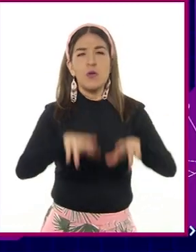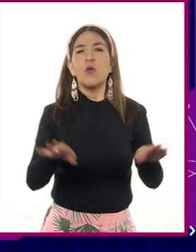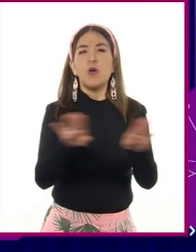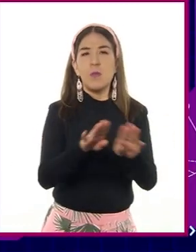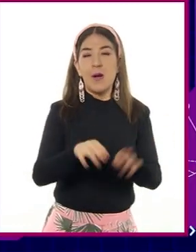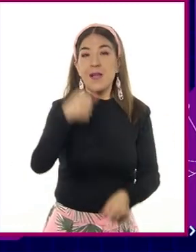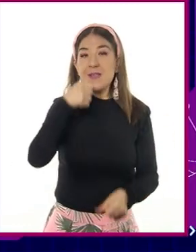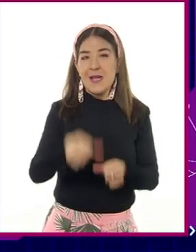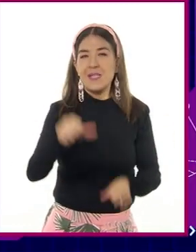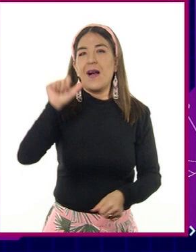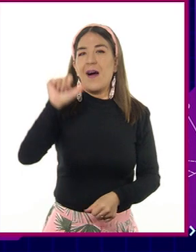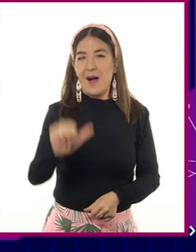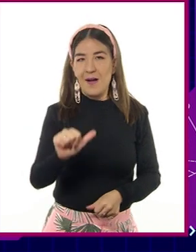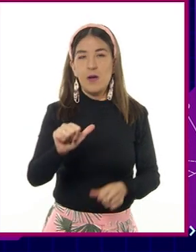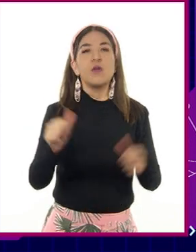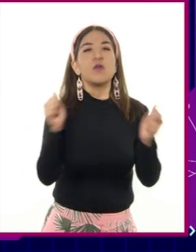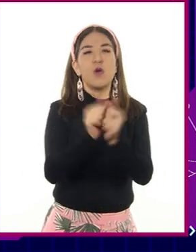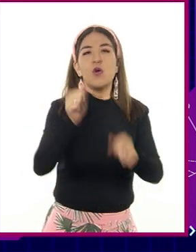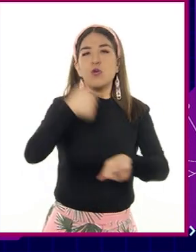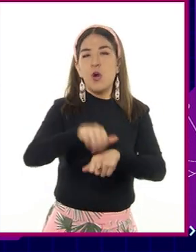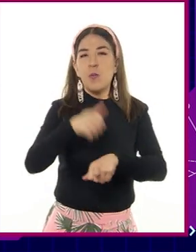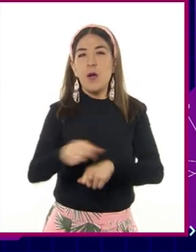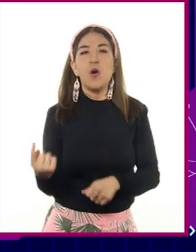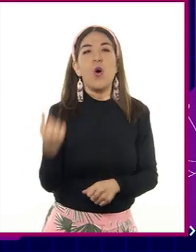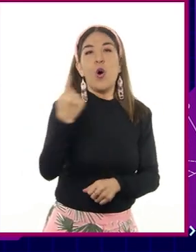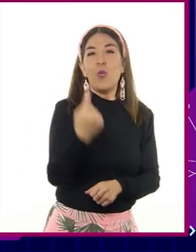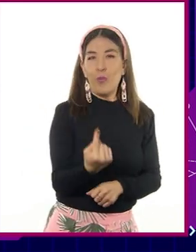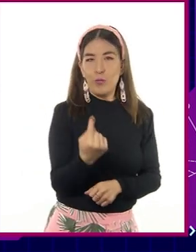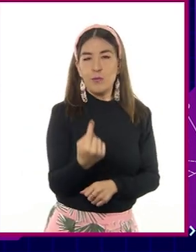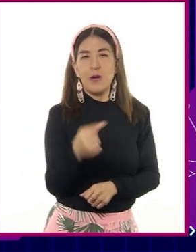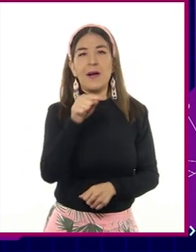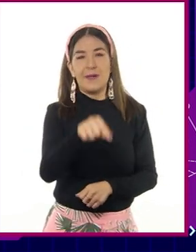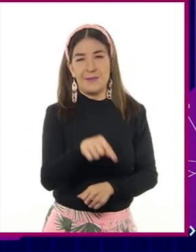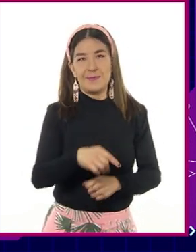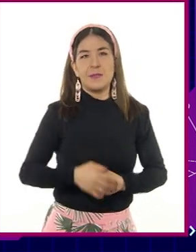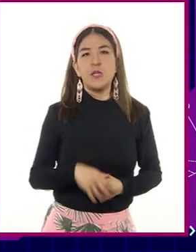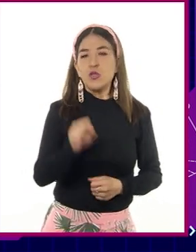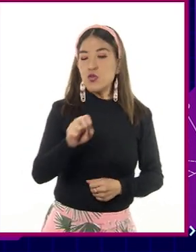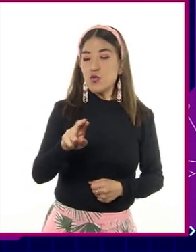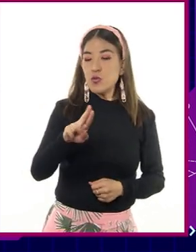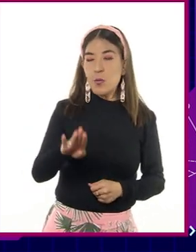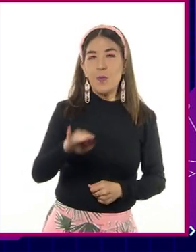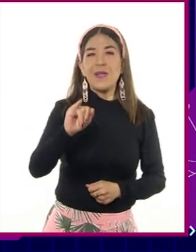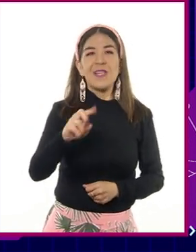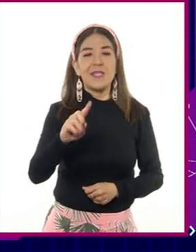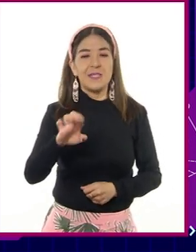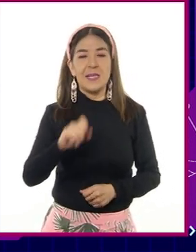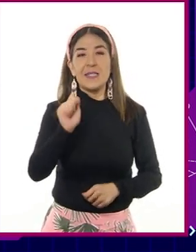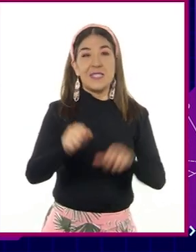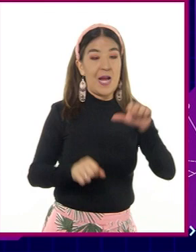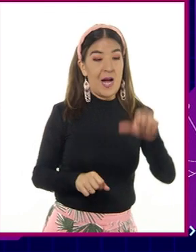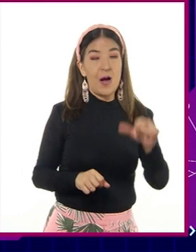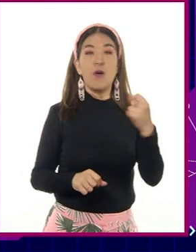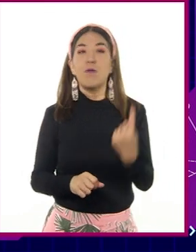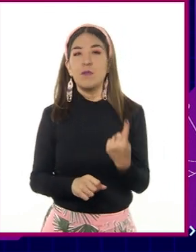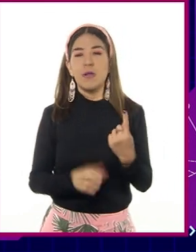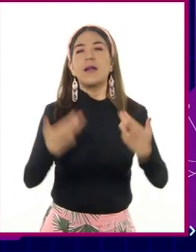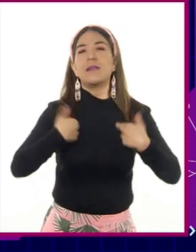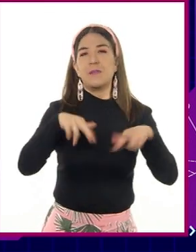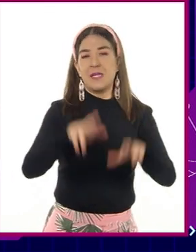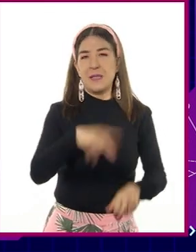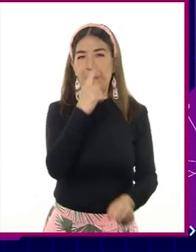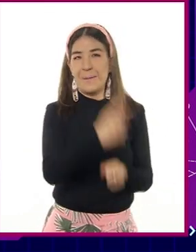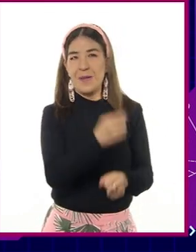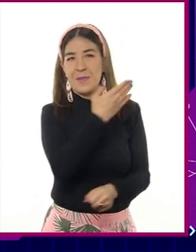la letra A, acompañada del número del término en subíndice. Por ejemplo, A1 representa al primer